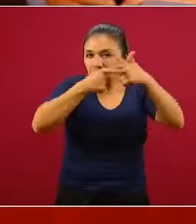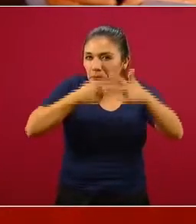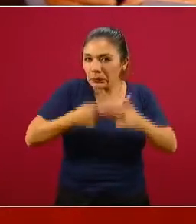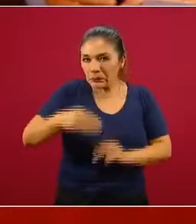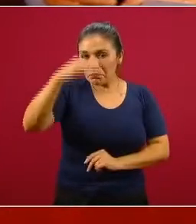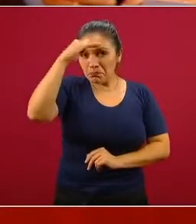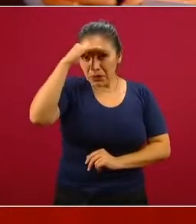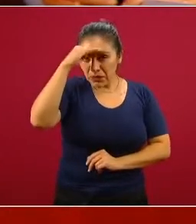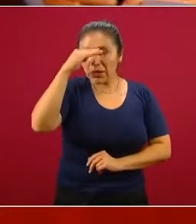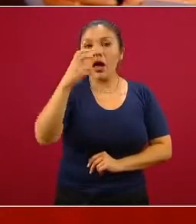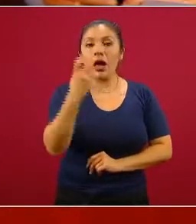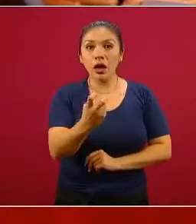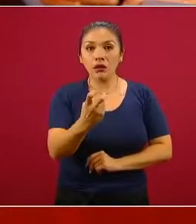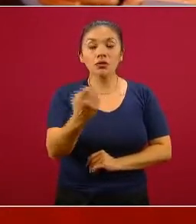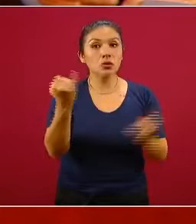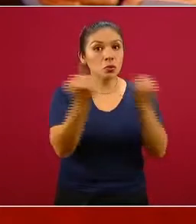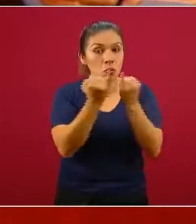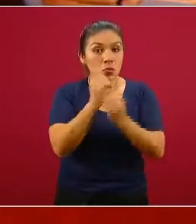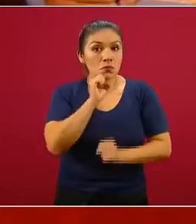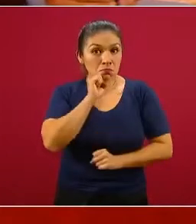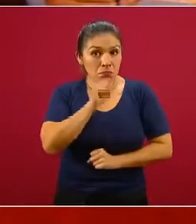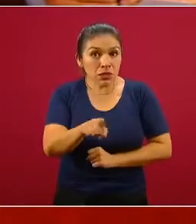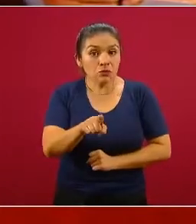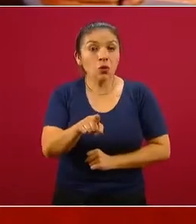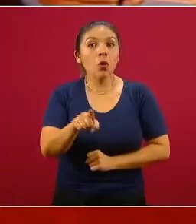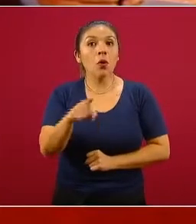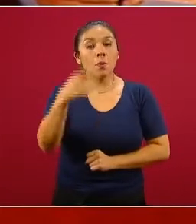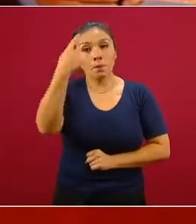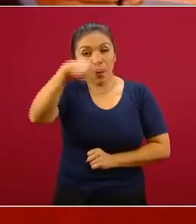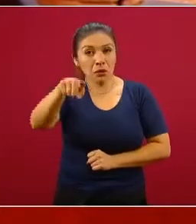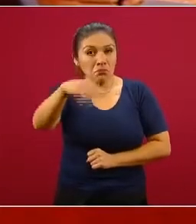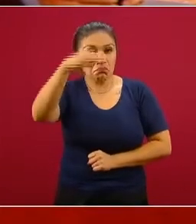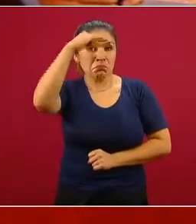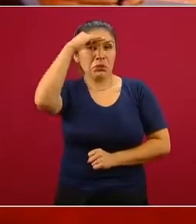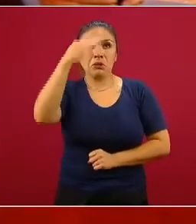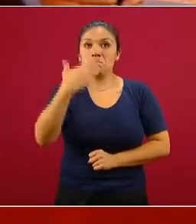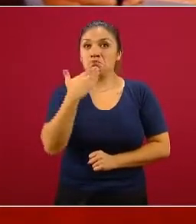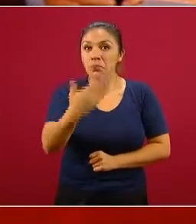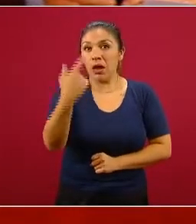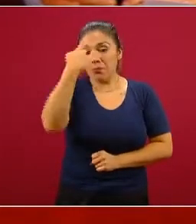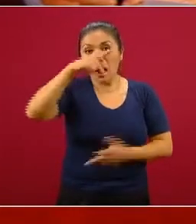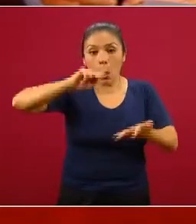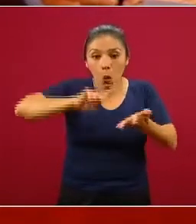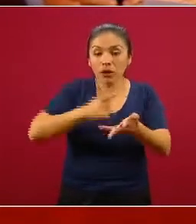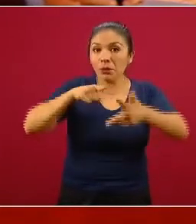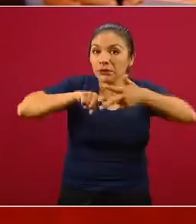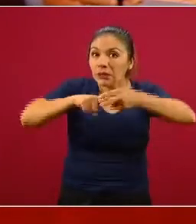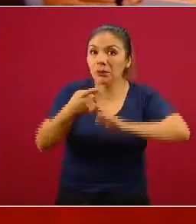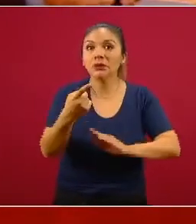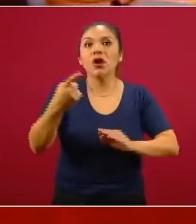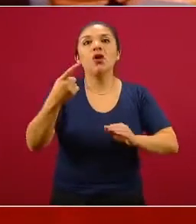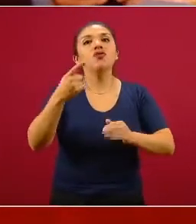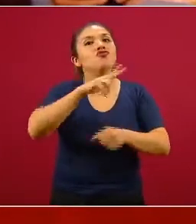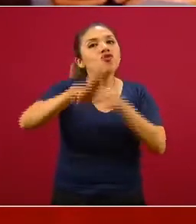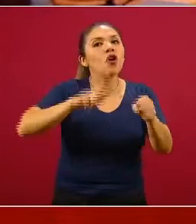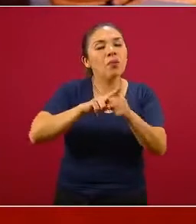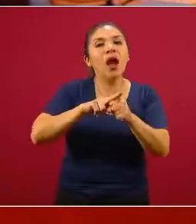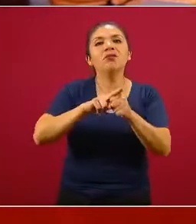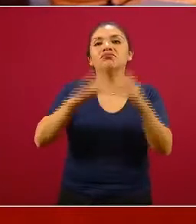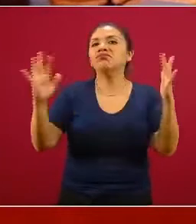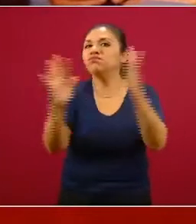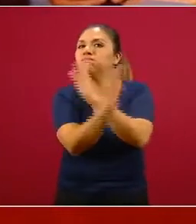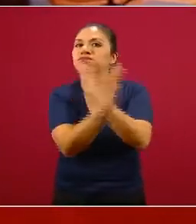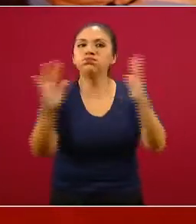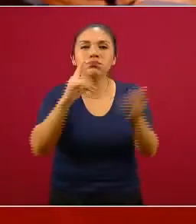si no intervención, también puede dar un escenario alentador para el reinicio de actividades que está programado para el 17 de mayo